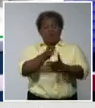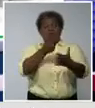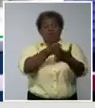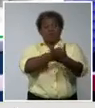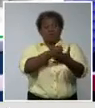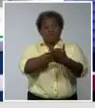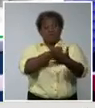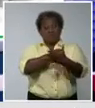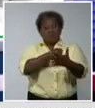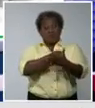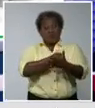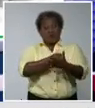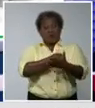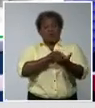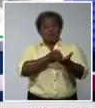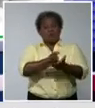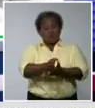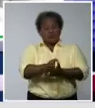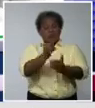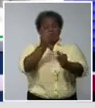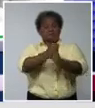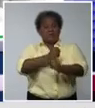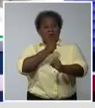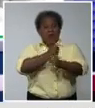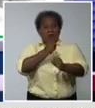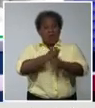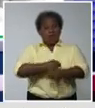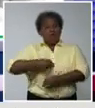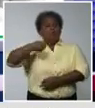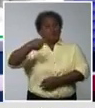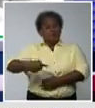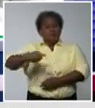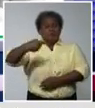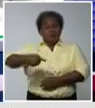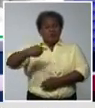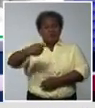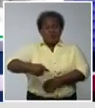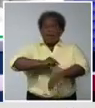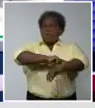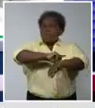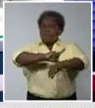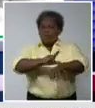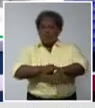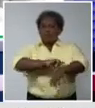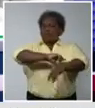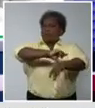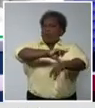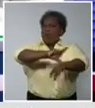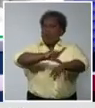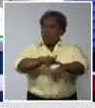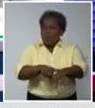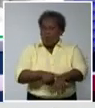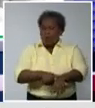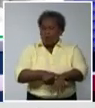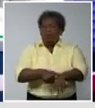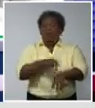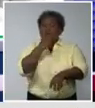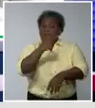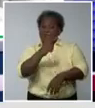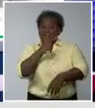estudiando, sigue trabajando todos los días, a cada minuto, a cada hora, frente a un virus